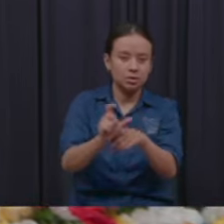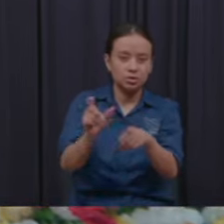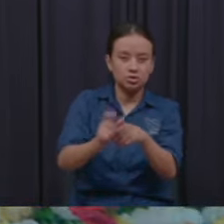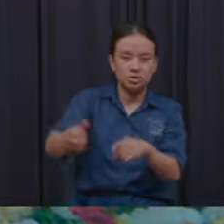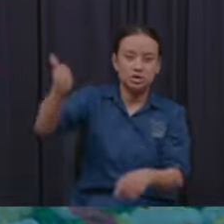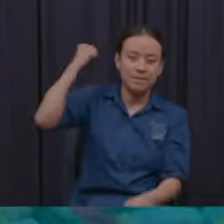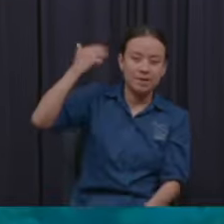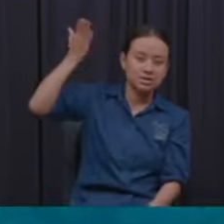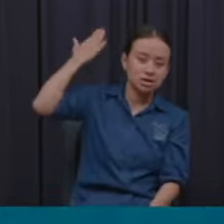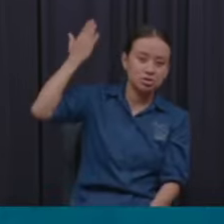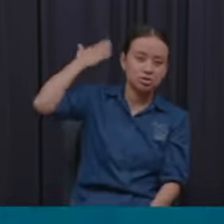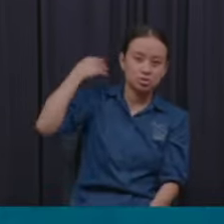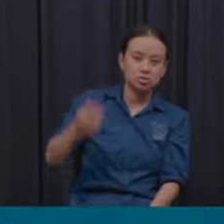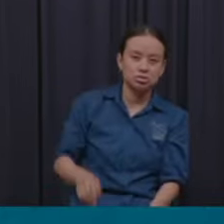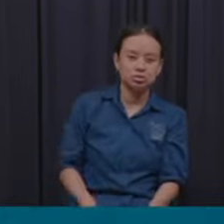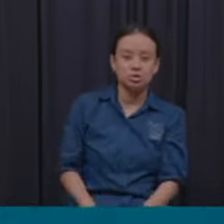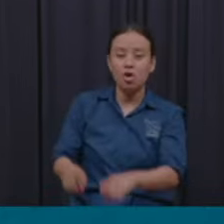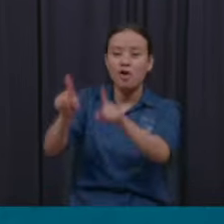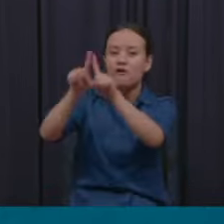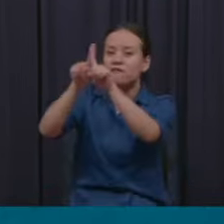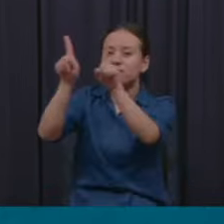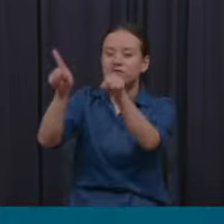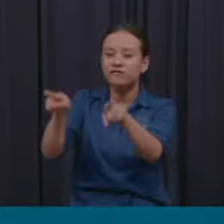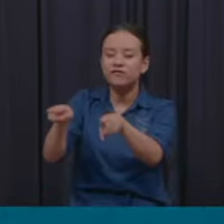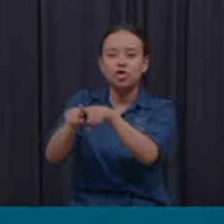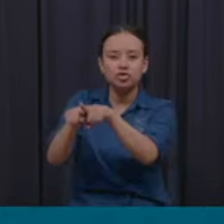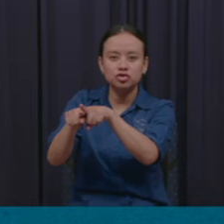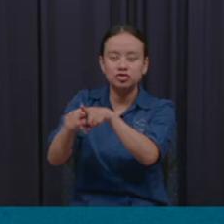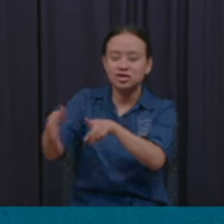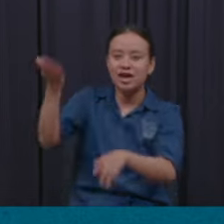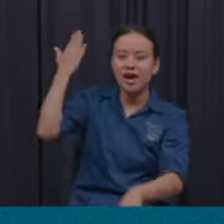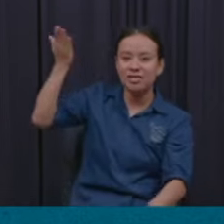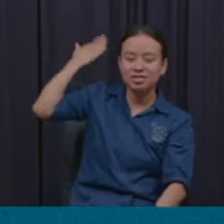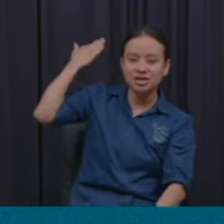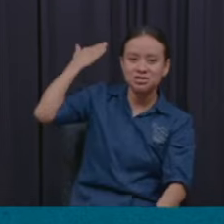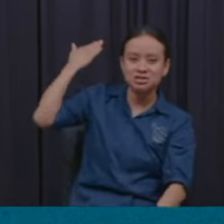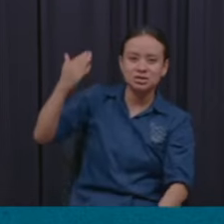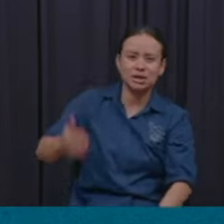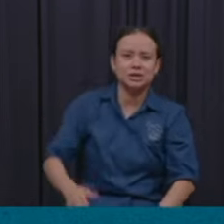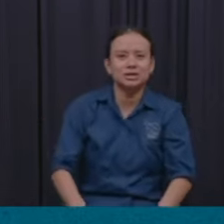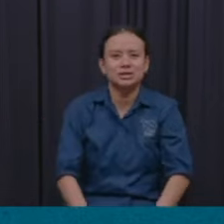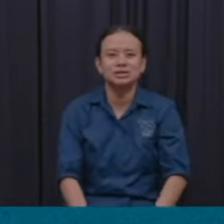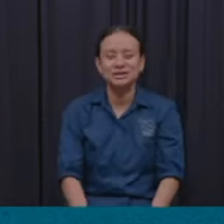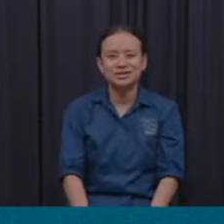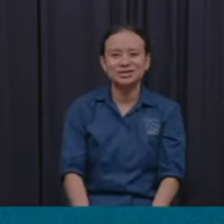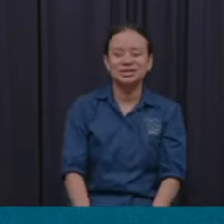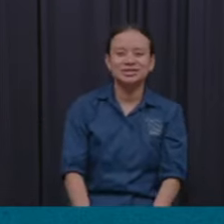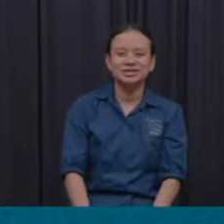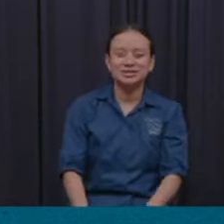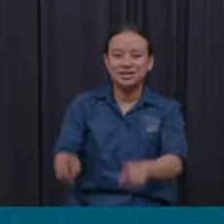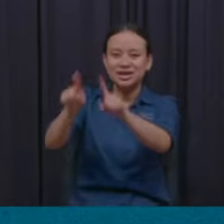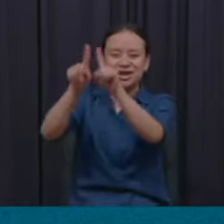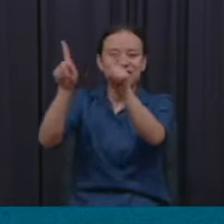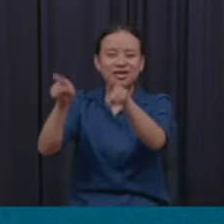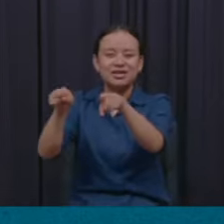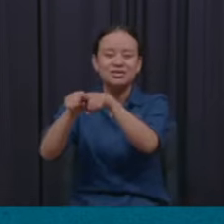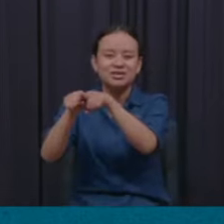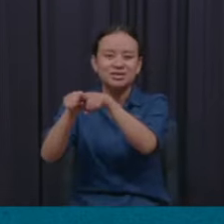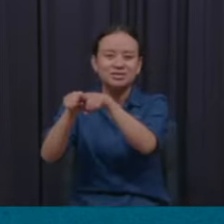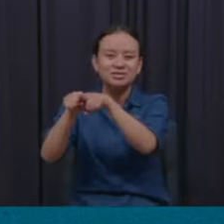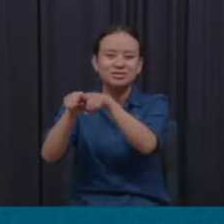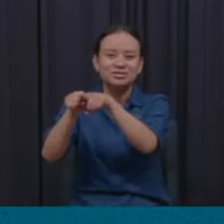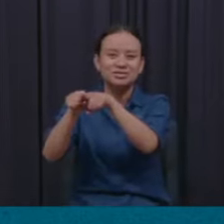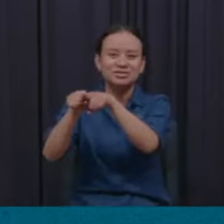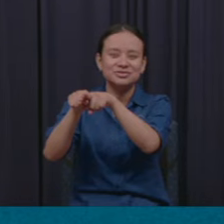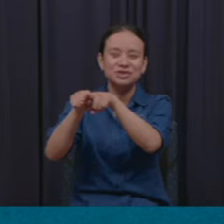Fotos antiguas. ¿Qué hace usted guardando la foto de su primera novia si ya se casó con la 21?